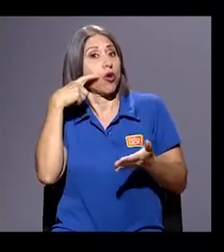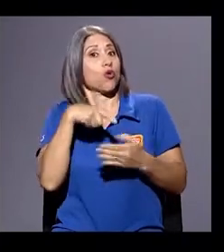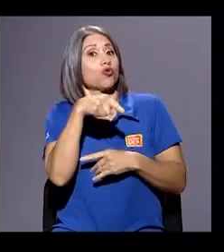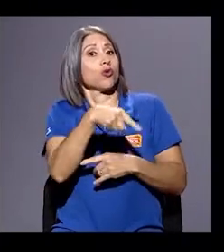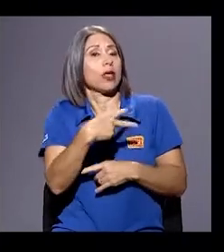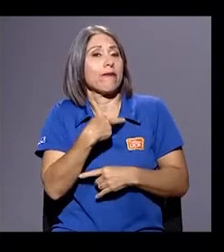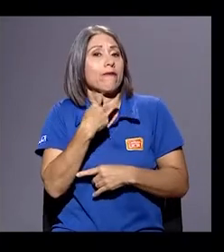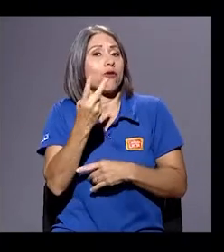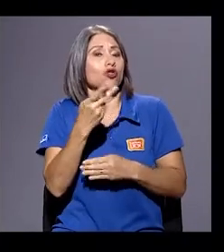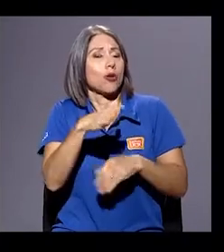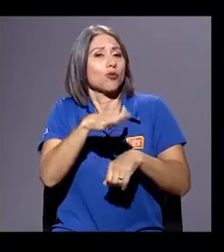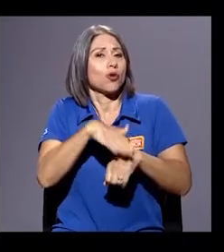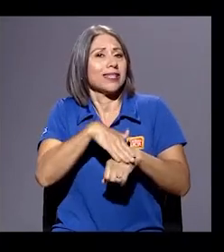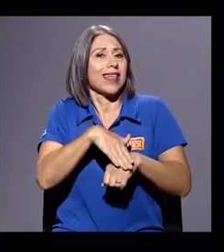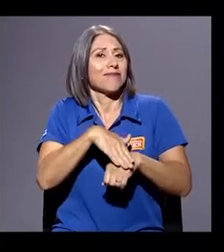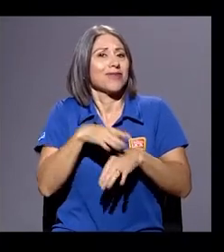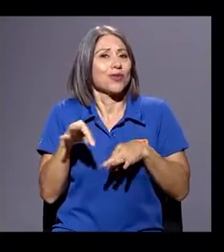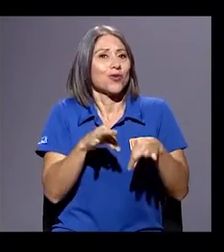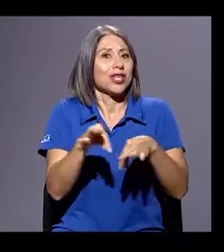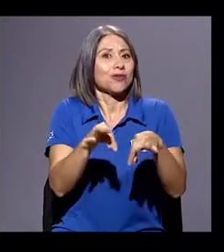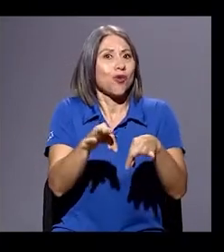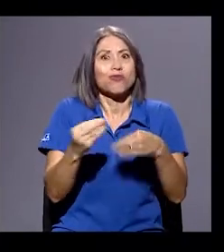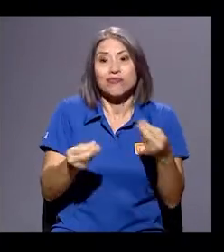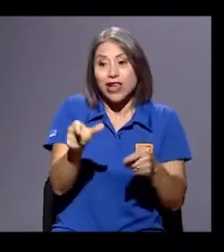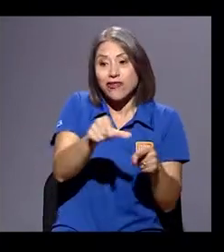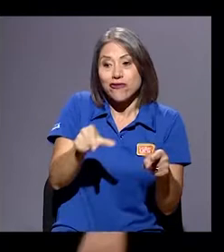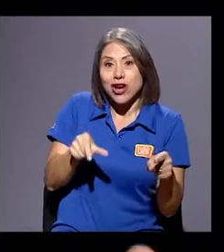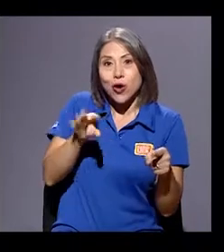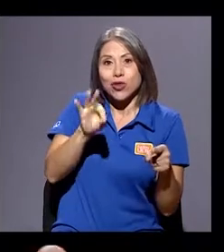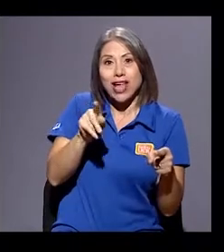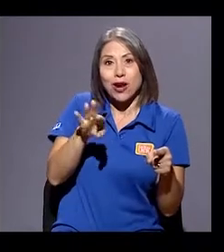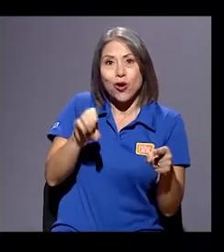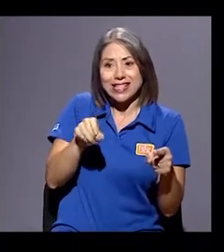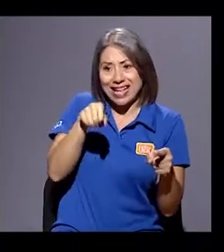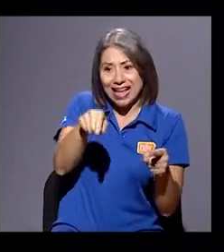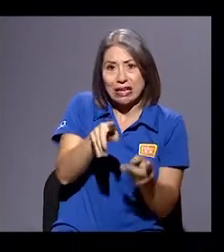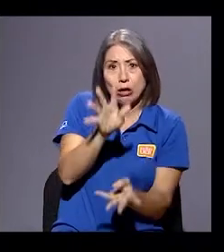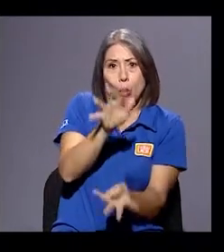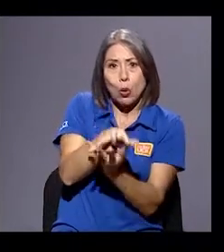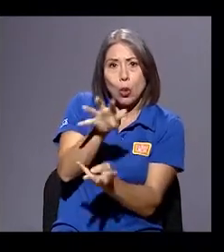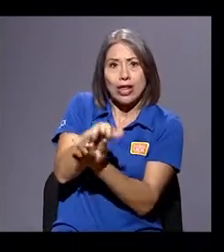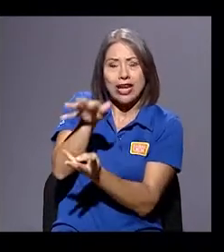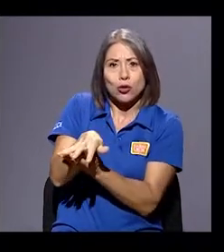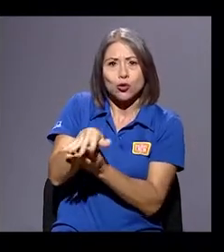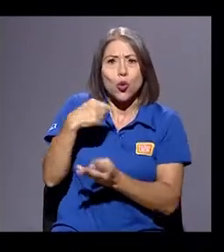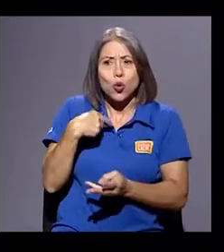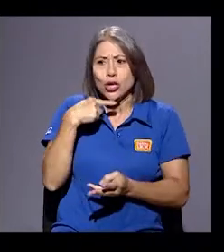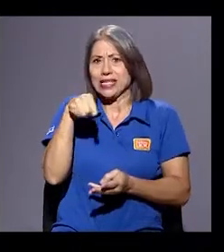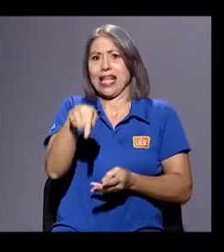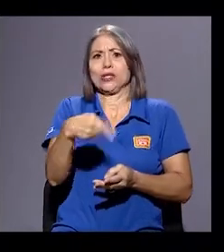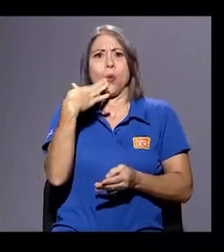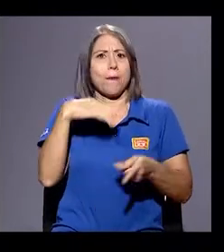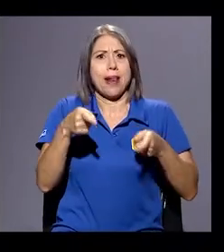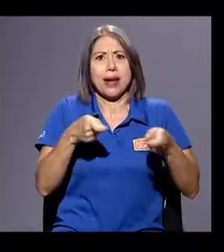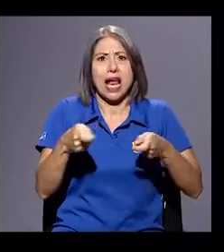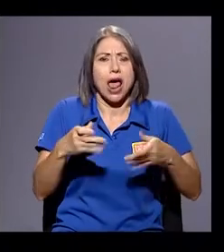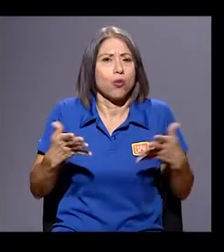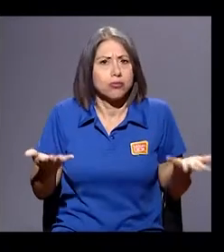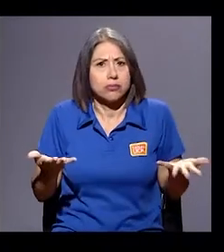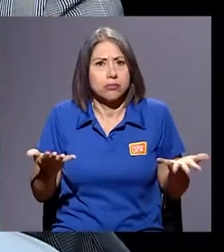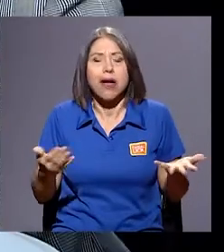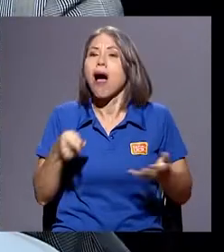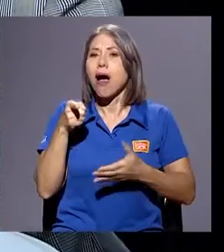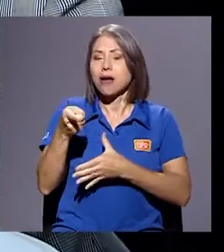turismo. Los cocodrilos en el Tárcoles. Uno dice, qué mal manejado que está eso. Bueno, es parte de lo que le